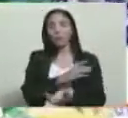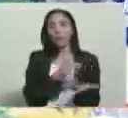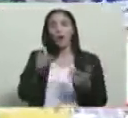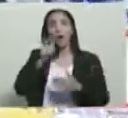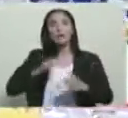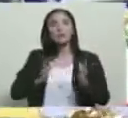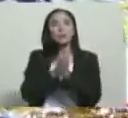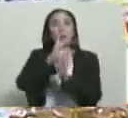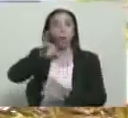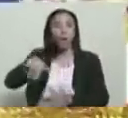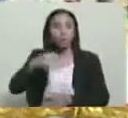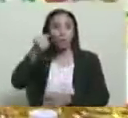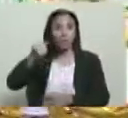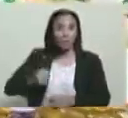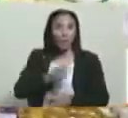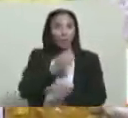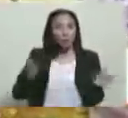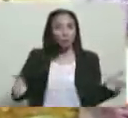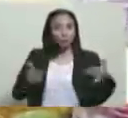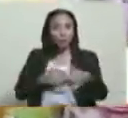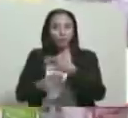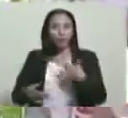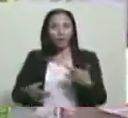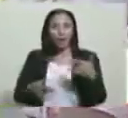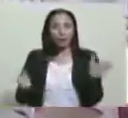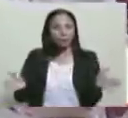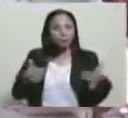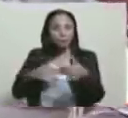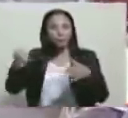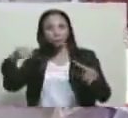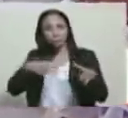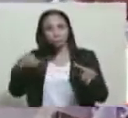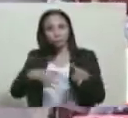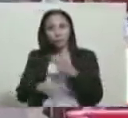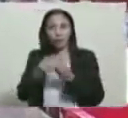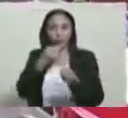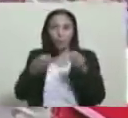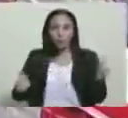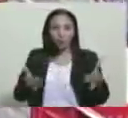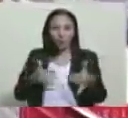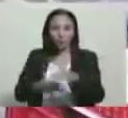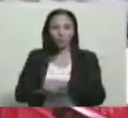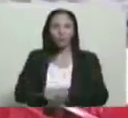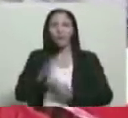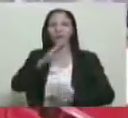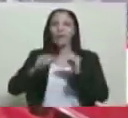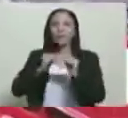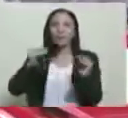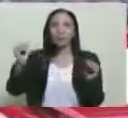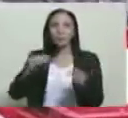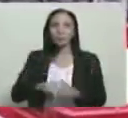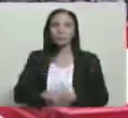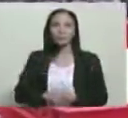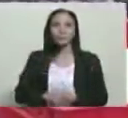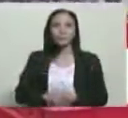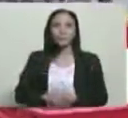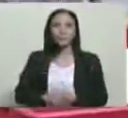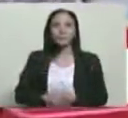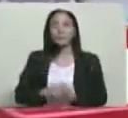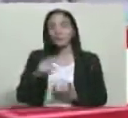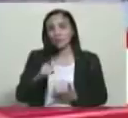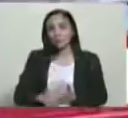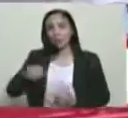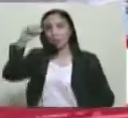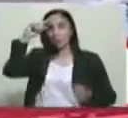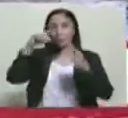centro de ensamblaje de cajas CLAS guariqueña. Hoy damos la buena nueva. Hoy le decimos al Guárico que estamos